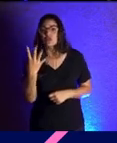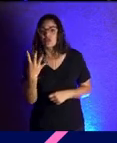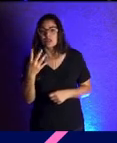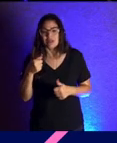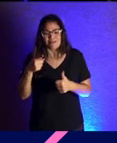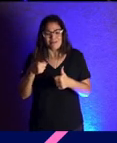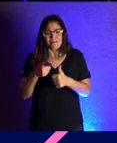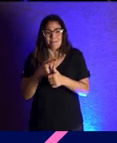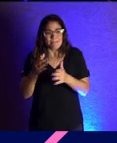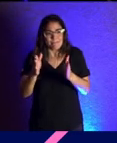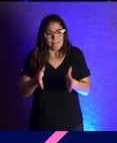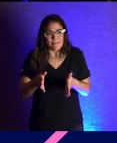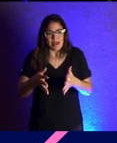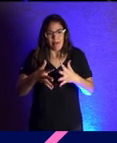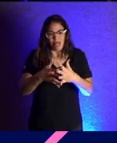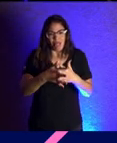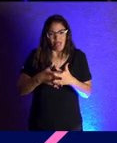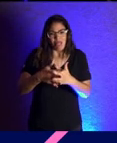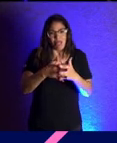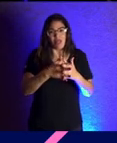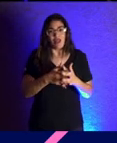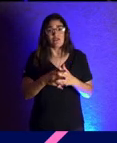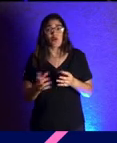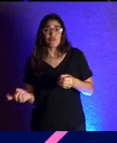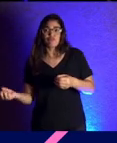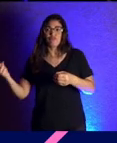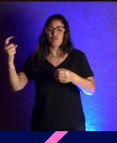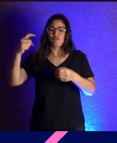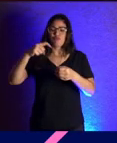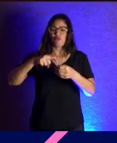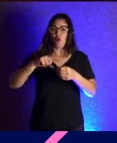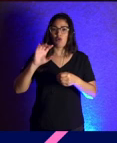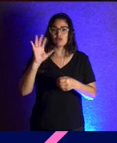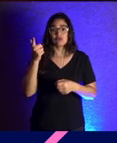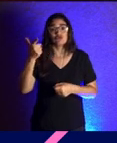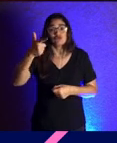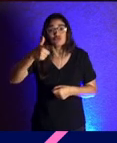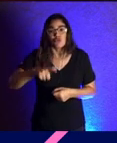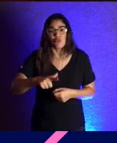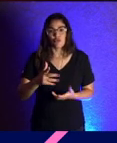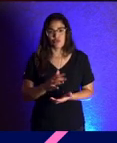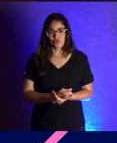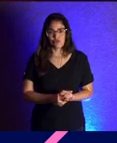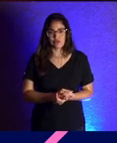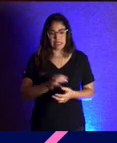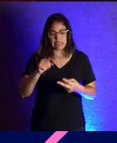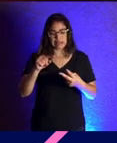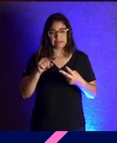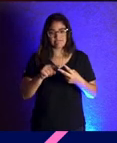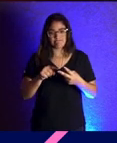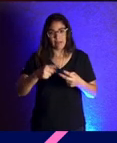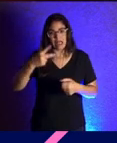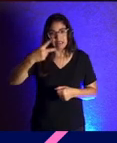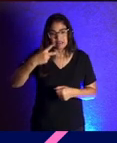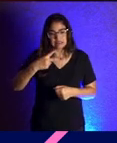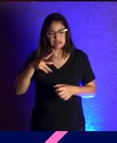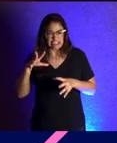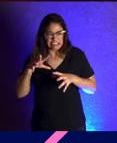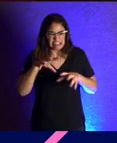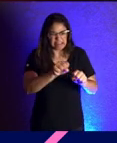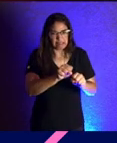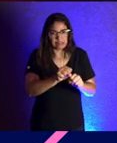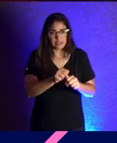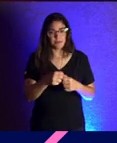se realizaron y se realizaron con nuestro puesto. Este reporte de intervenir, perdón, que se